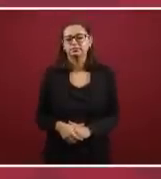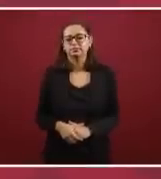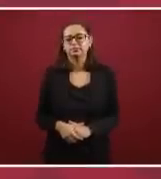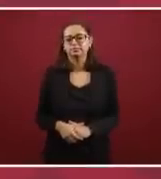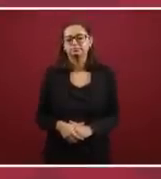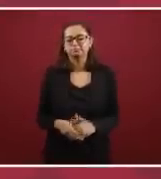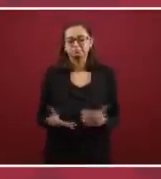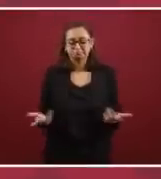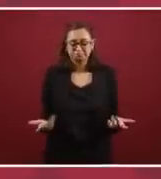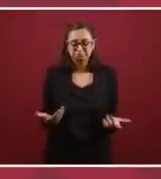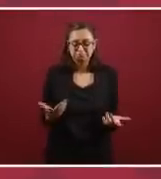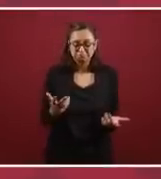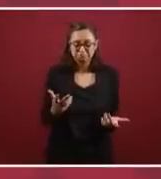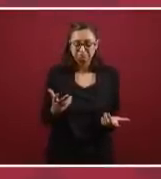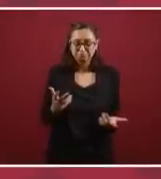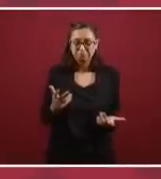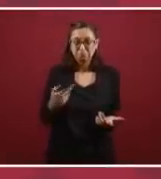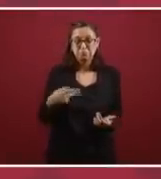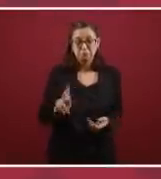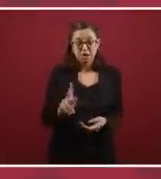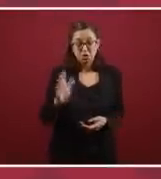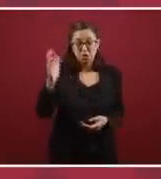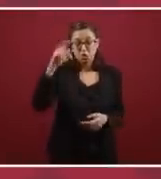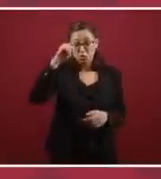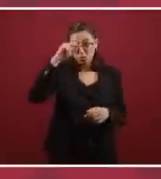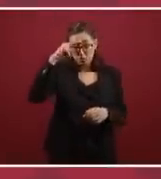si uno conoce México,